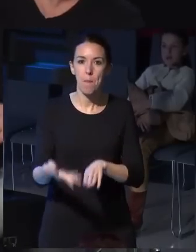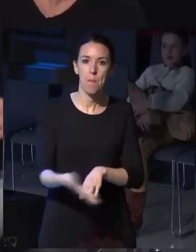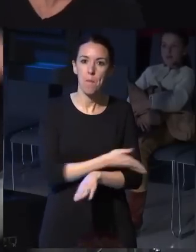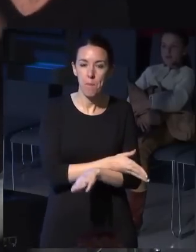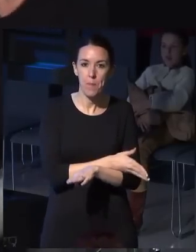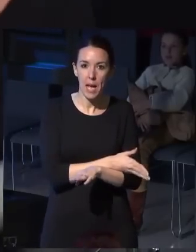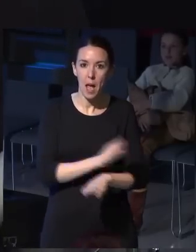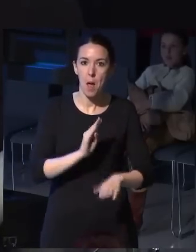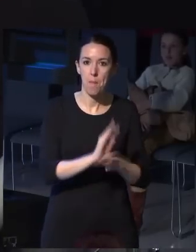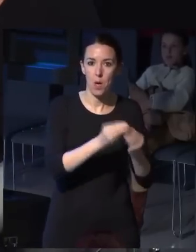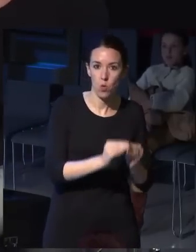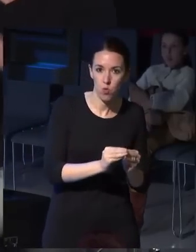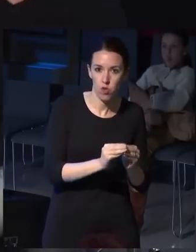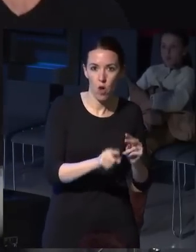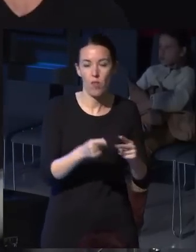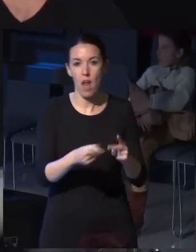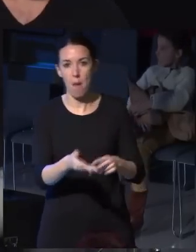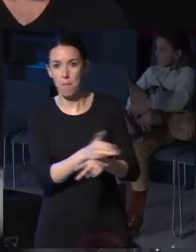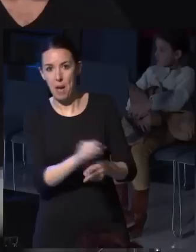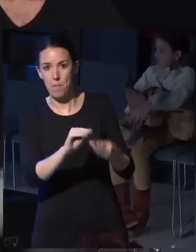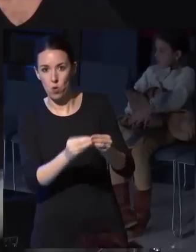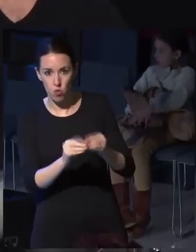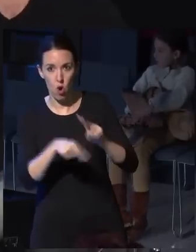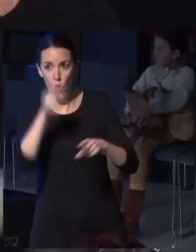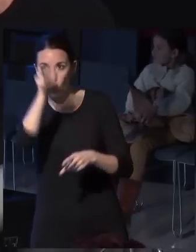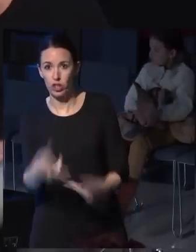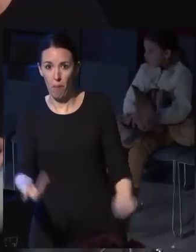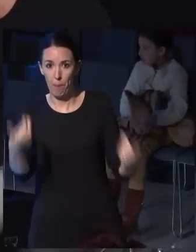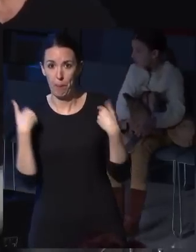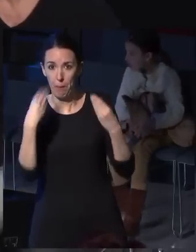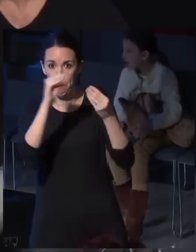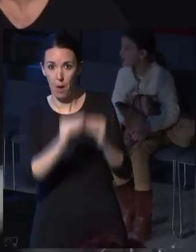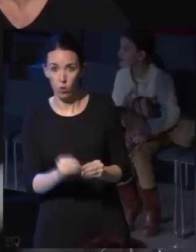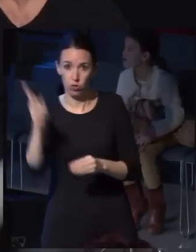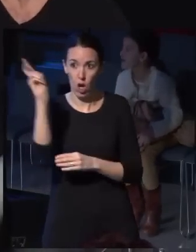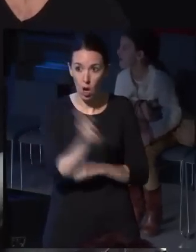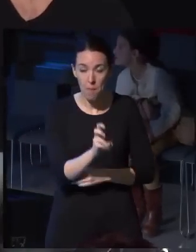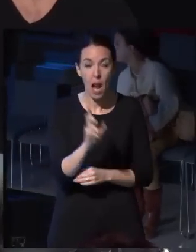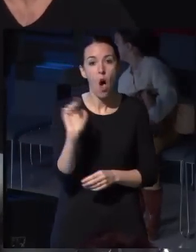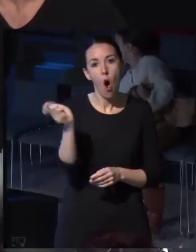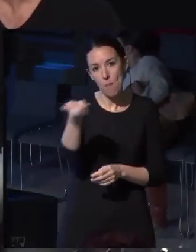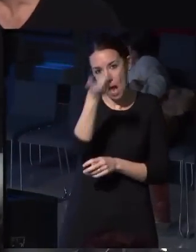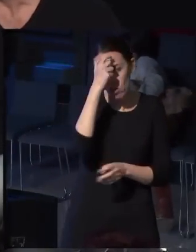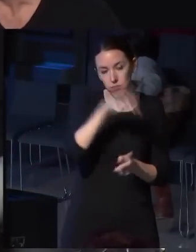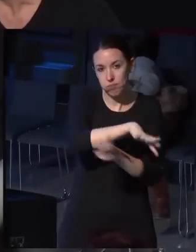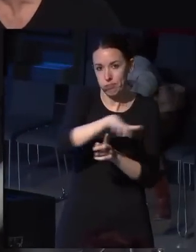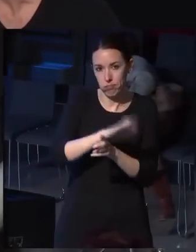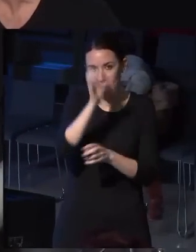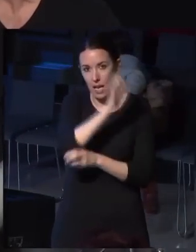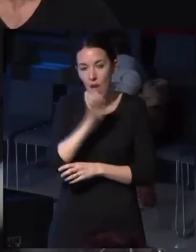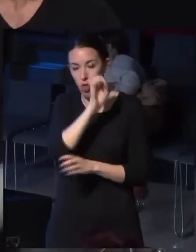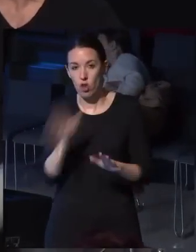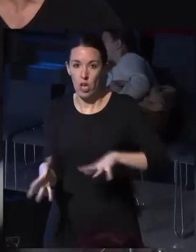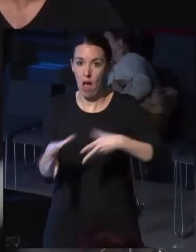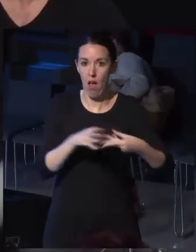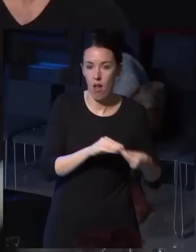la preproducción antes de que llegue el productor, para conceptualizar la canción, que me parece súper interesante con todo esto que tiene que ver con